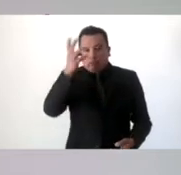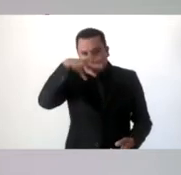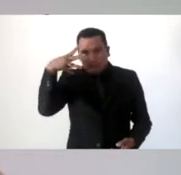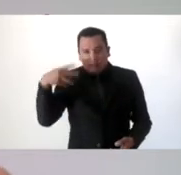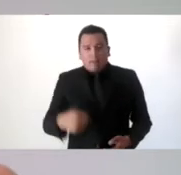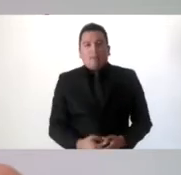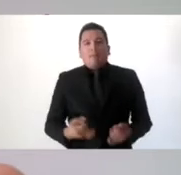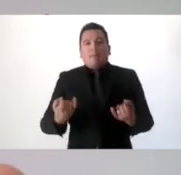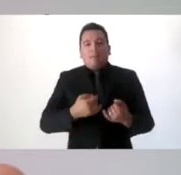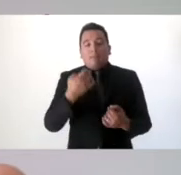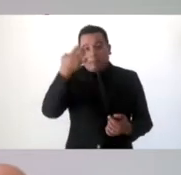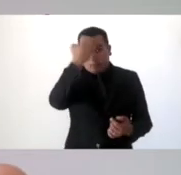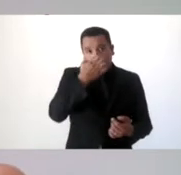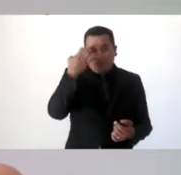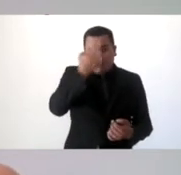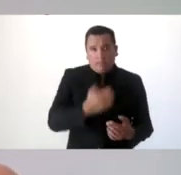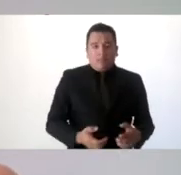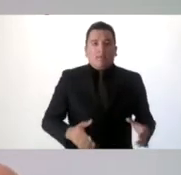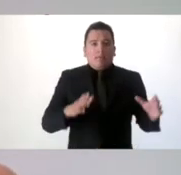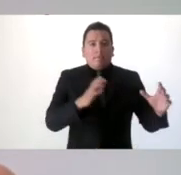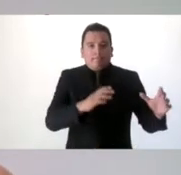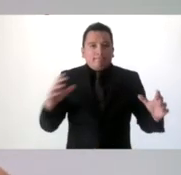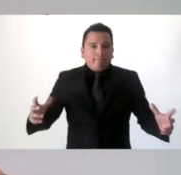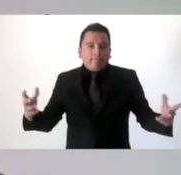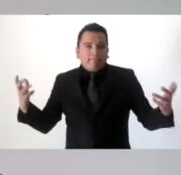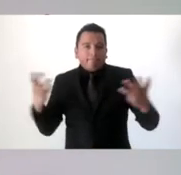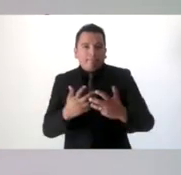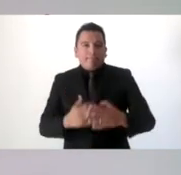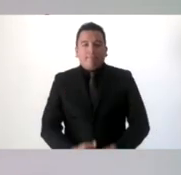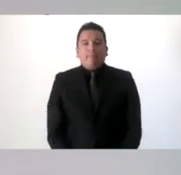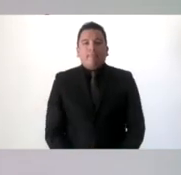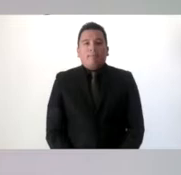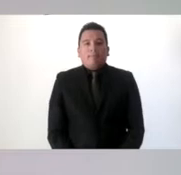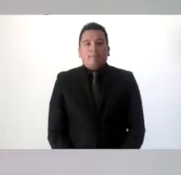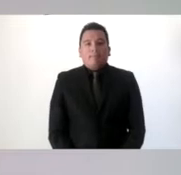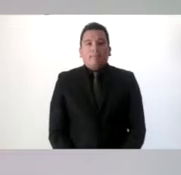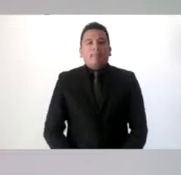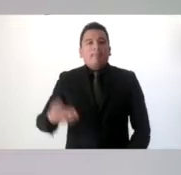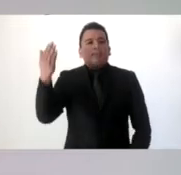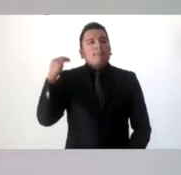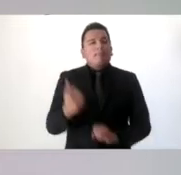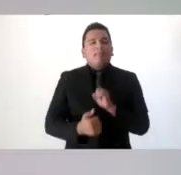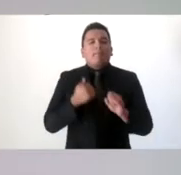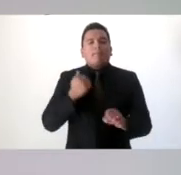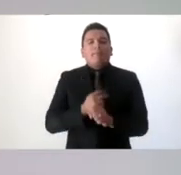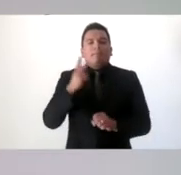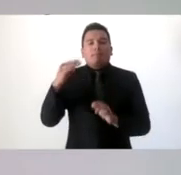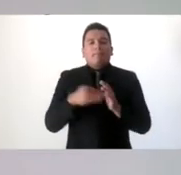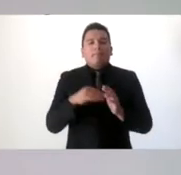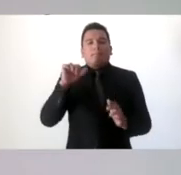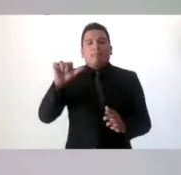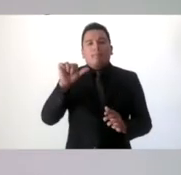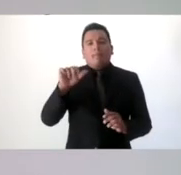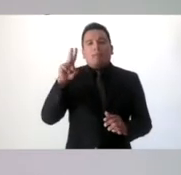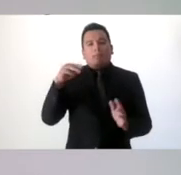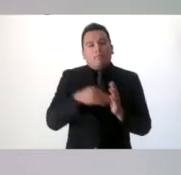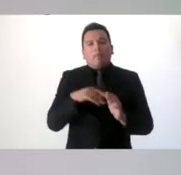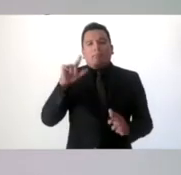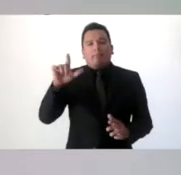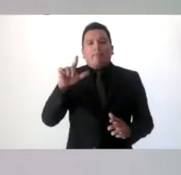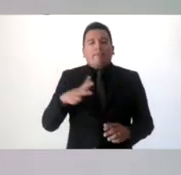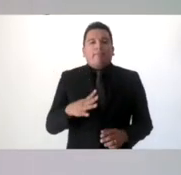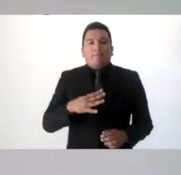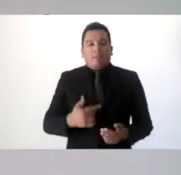cuestiones. De hecho, ya desde la elección local, prácticamente desde 2016, 2017, el registro